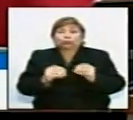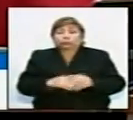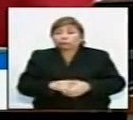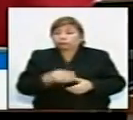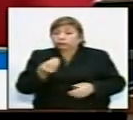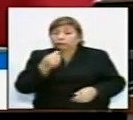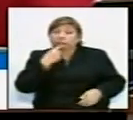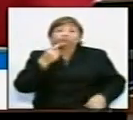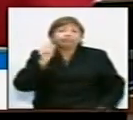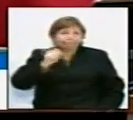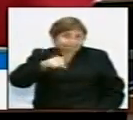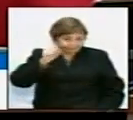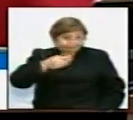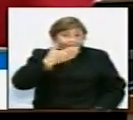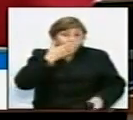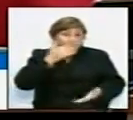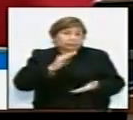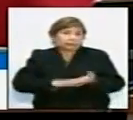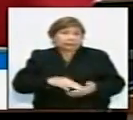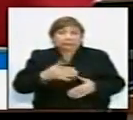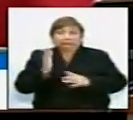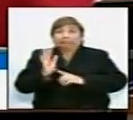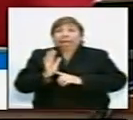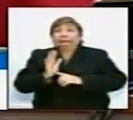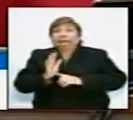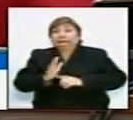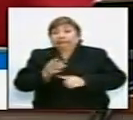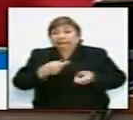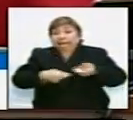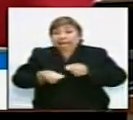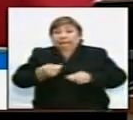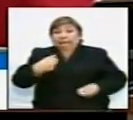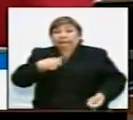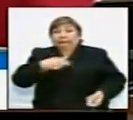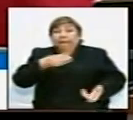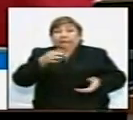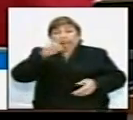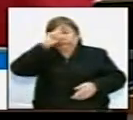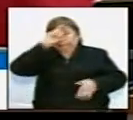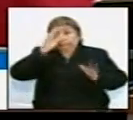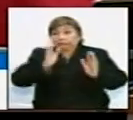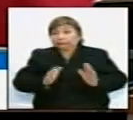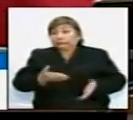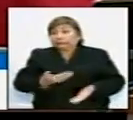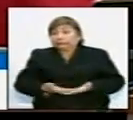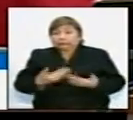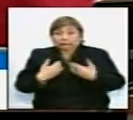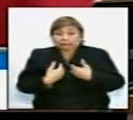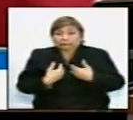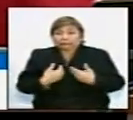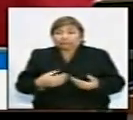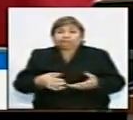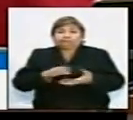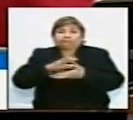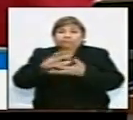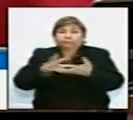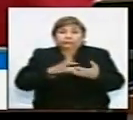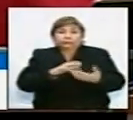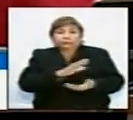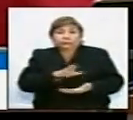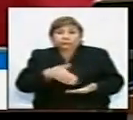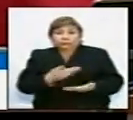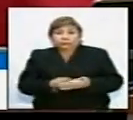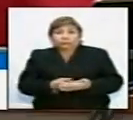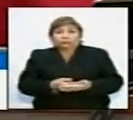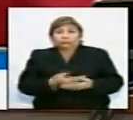Porque eso sí es una mala imagen para los productos peruanos, y eso es algo que nos tiene que involucrar a todos y